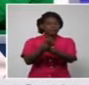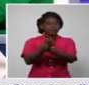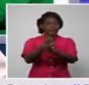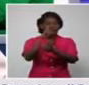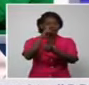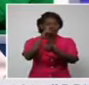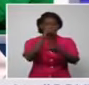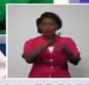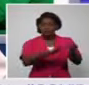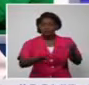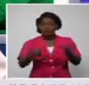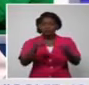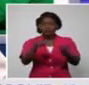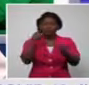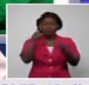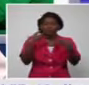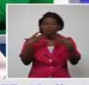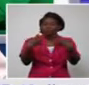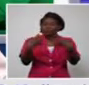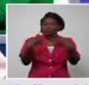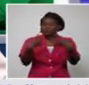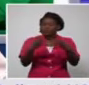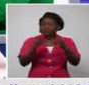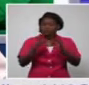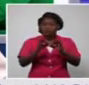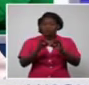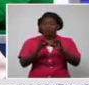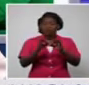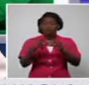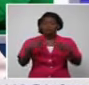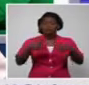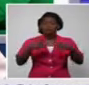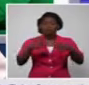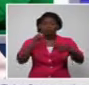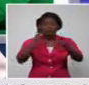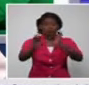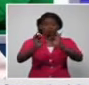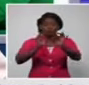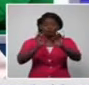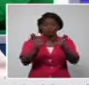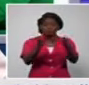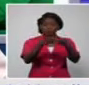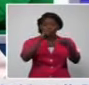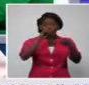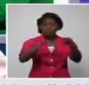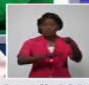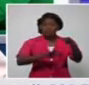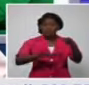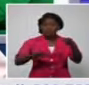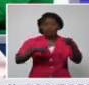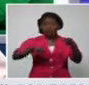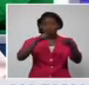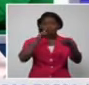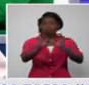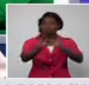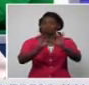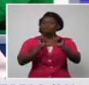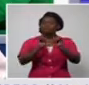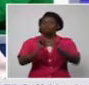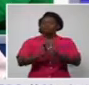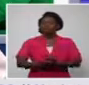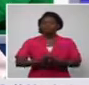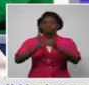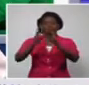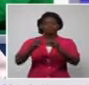consecuencia de no proteger bien a estos grupos de población. Ya se acumulan